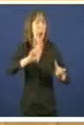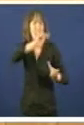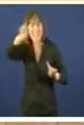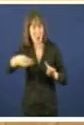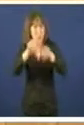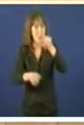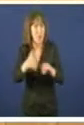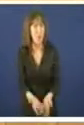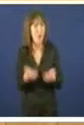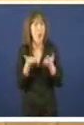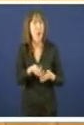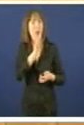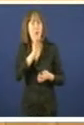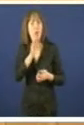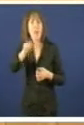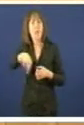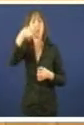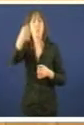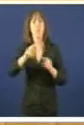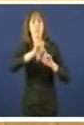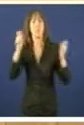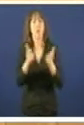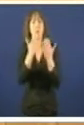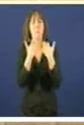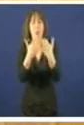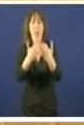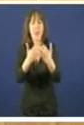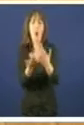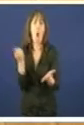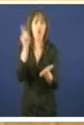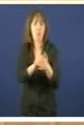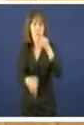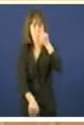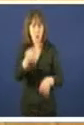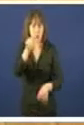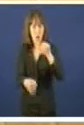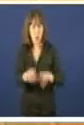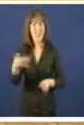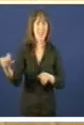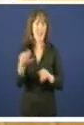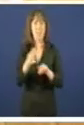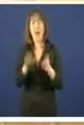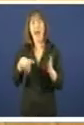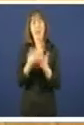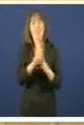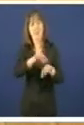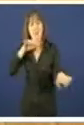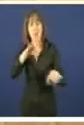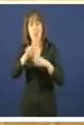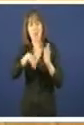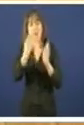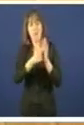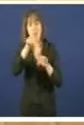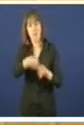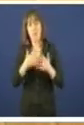votación, incluiráse o tema nunha próxima sesión plenaria e resultará aprobado xa cadarse a malloría absoluta dos membros da Cámara. Polo tanto, a